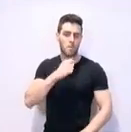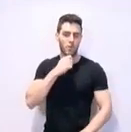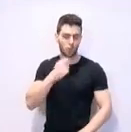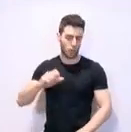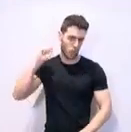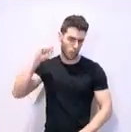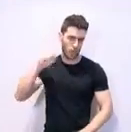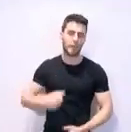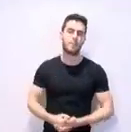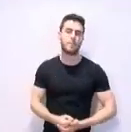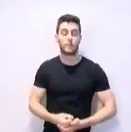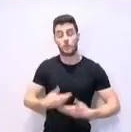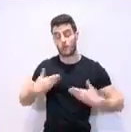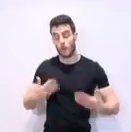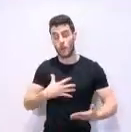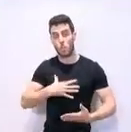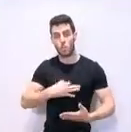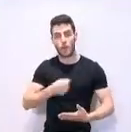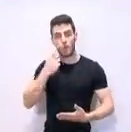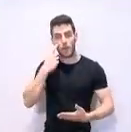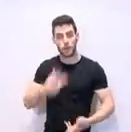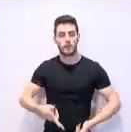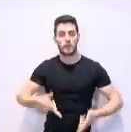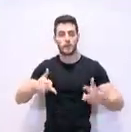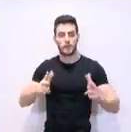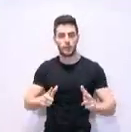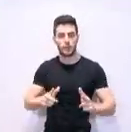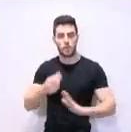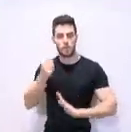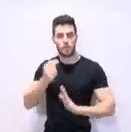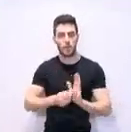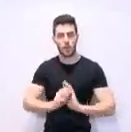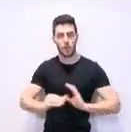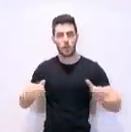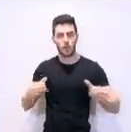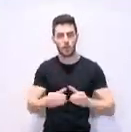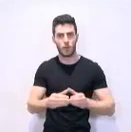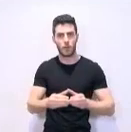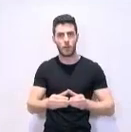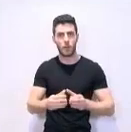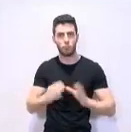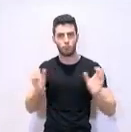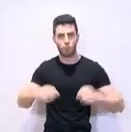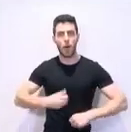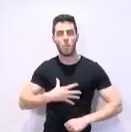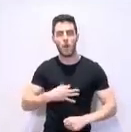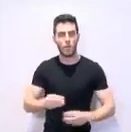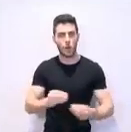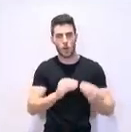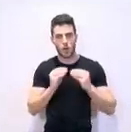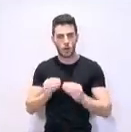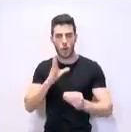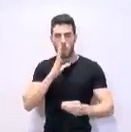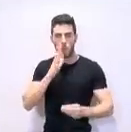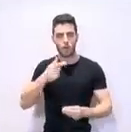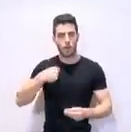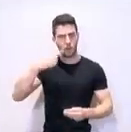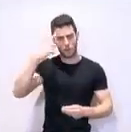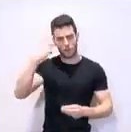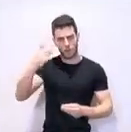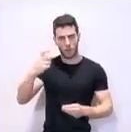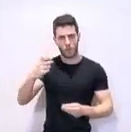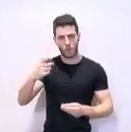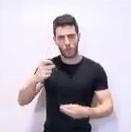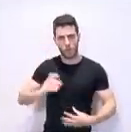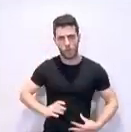momento de sentarse a ver qué medidas podemos colectivamente tomar en común, porque creo que las derivadas